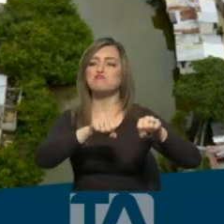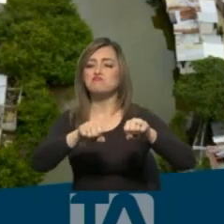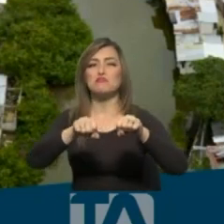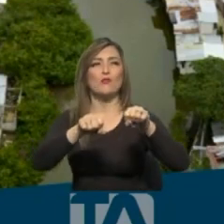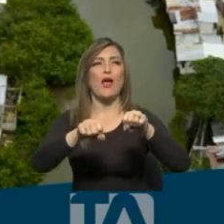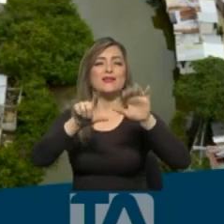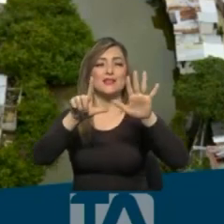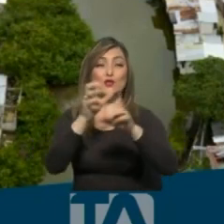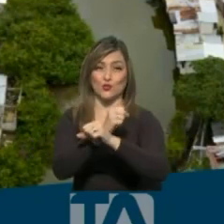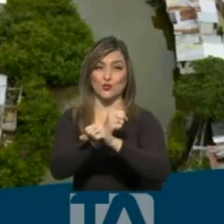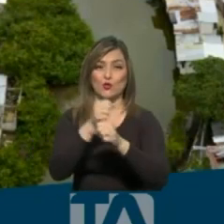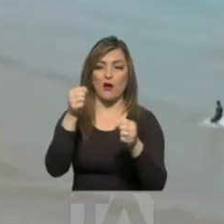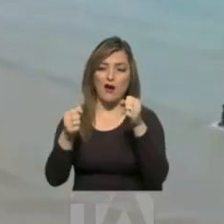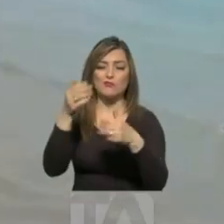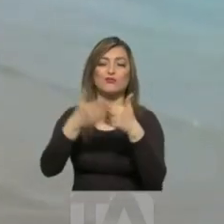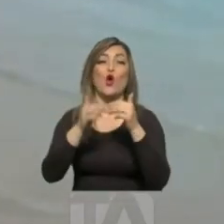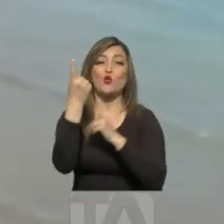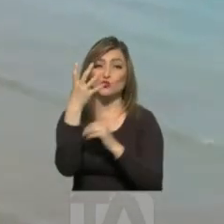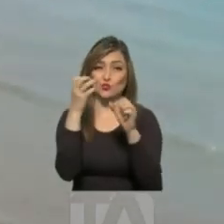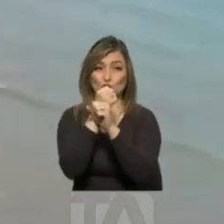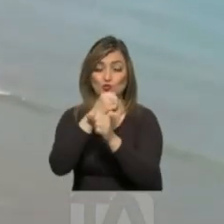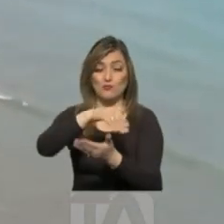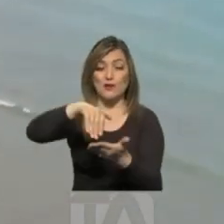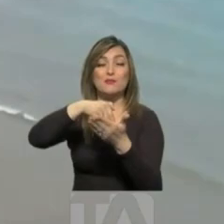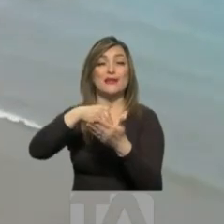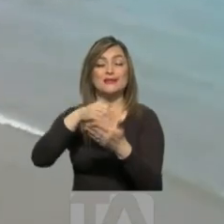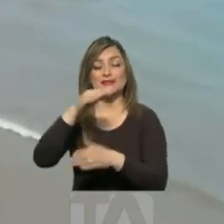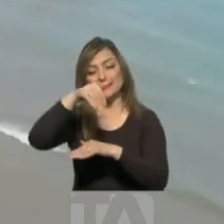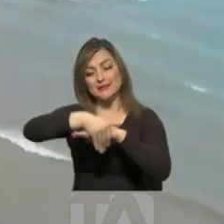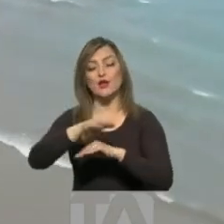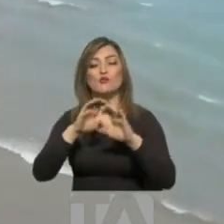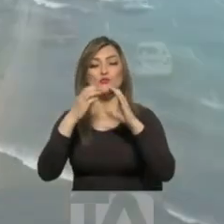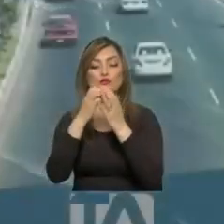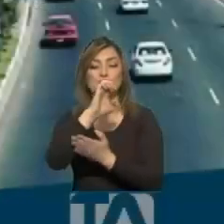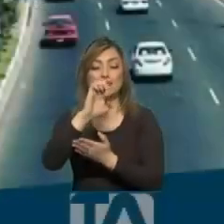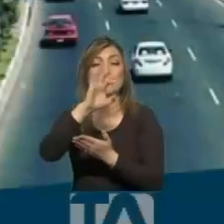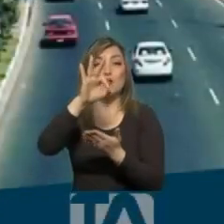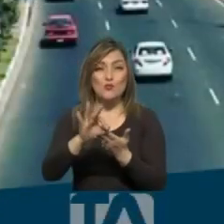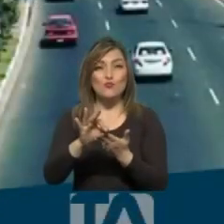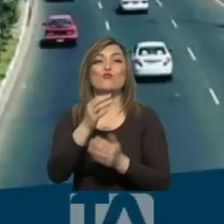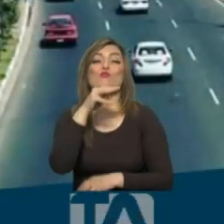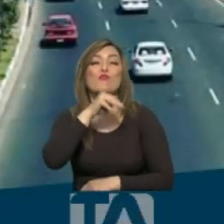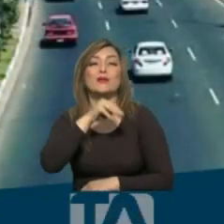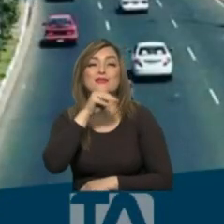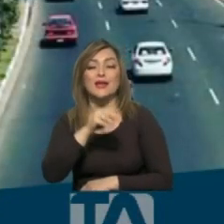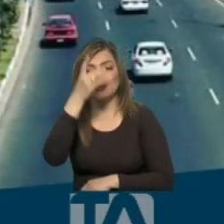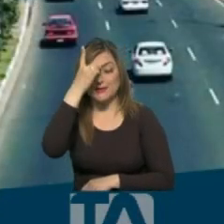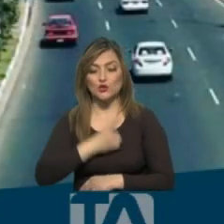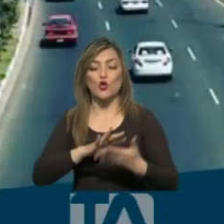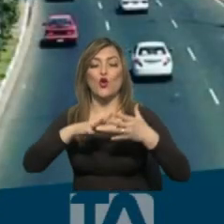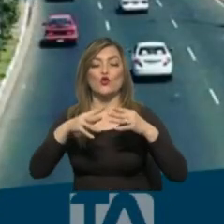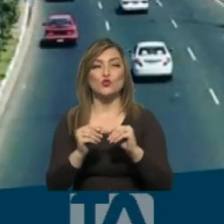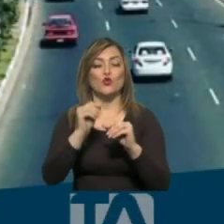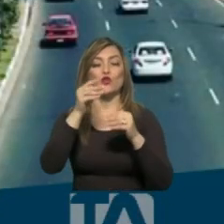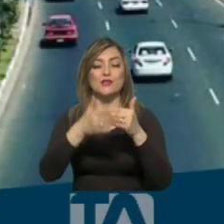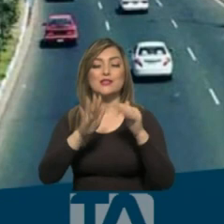demás automotores hasta las 23 horas. Mientras que en Manabí, esta tarde el COE de Manta ya emitió su resolución que abarca la circulación hasta máximo las